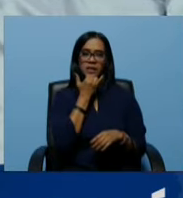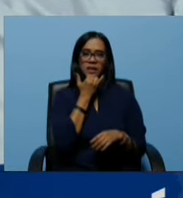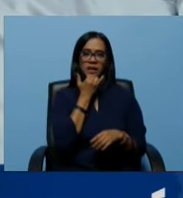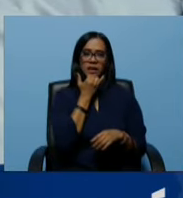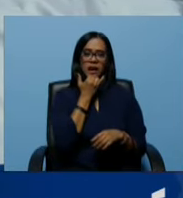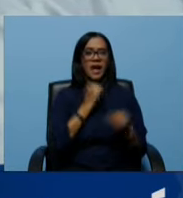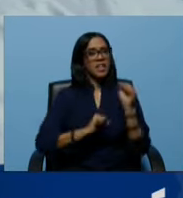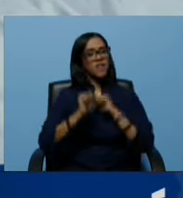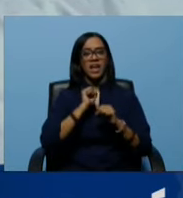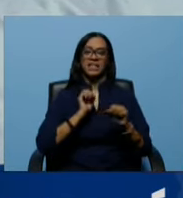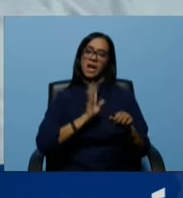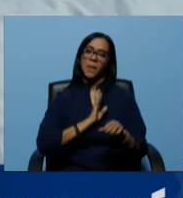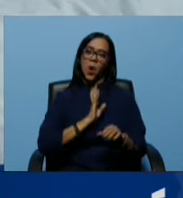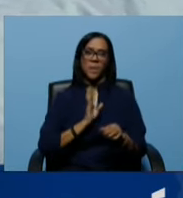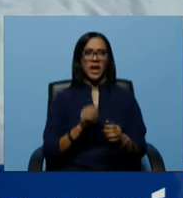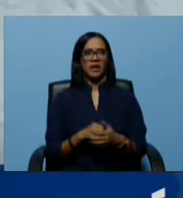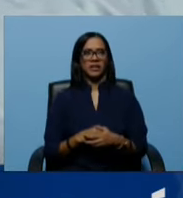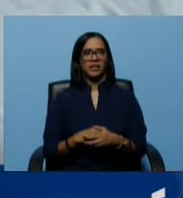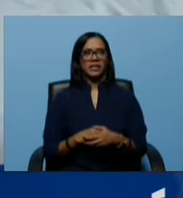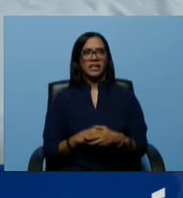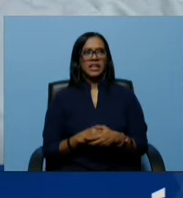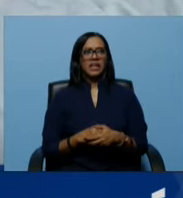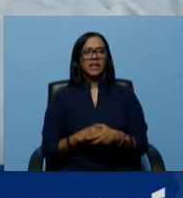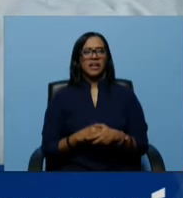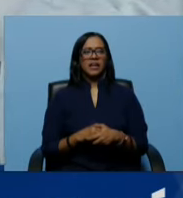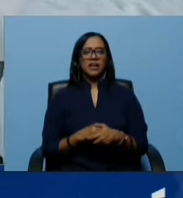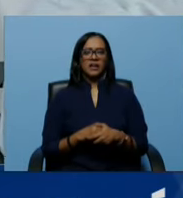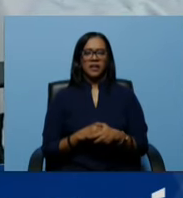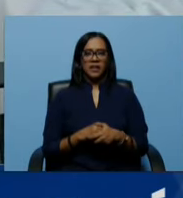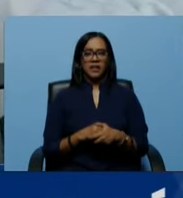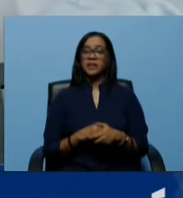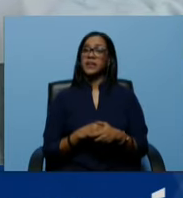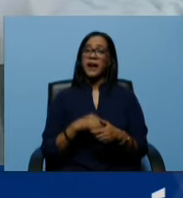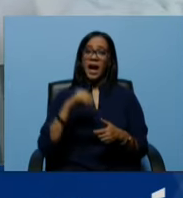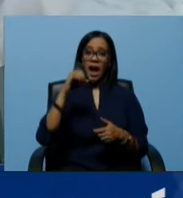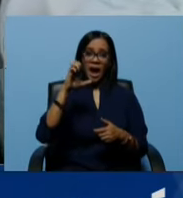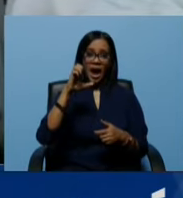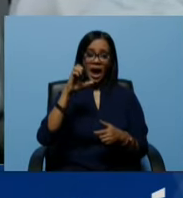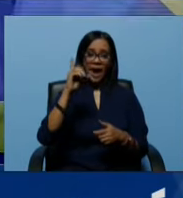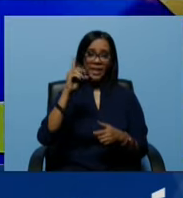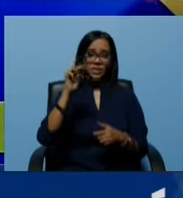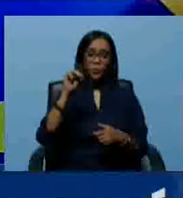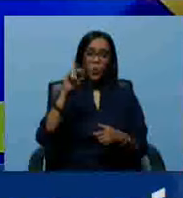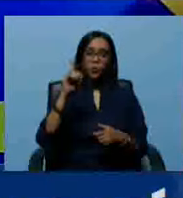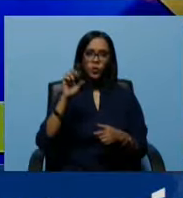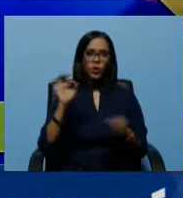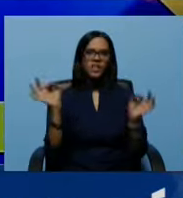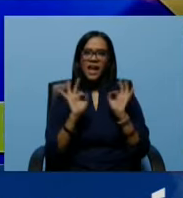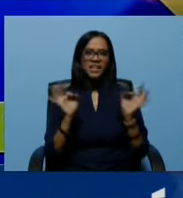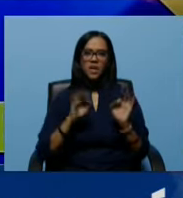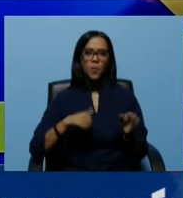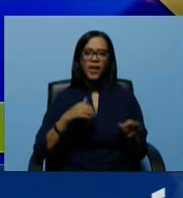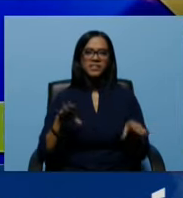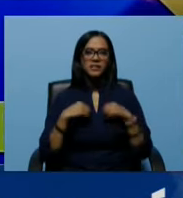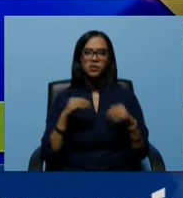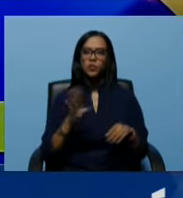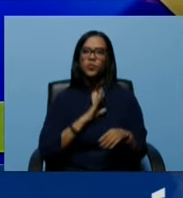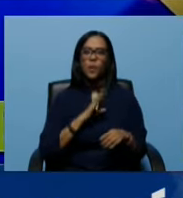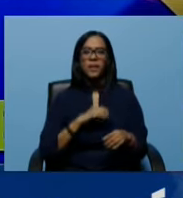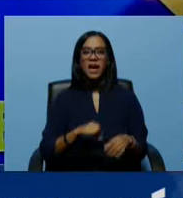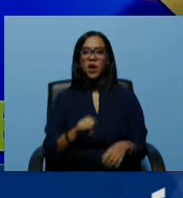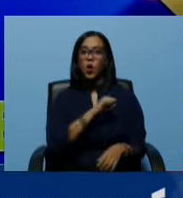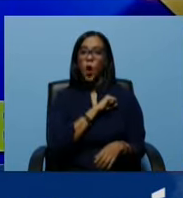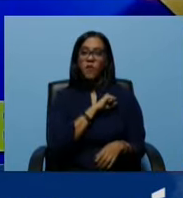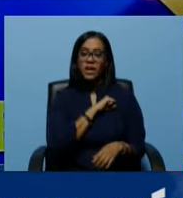en defensa propia. González Urrutia, nadie puede alegar su propia cobardía y su